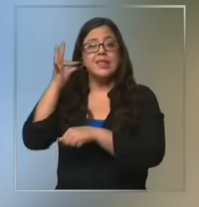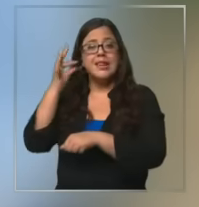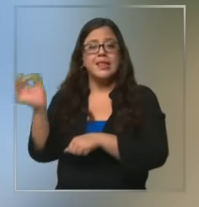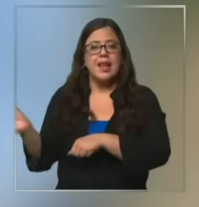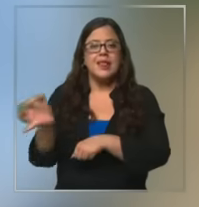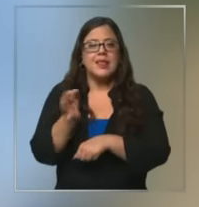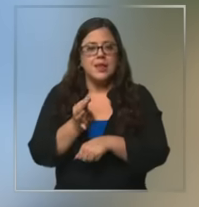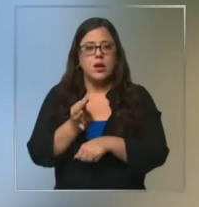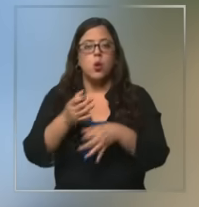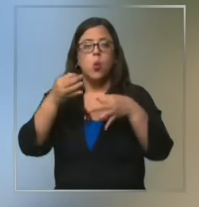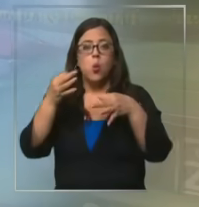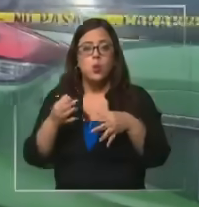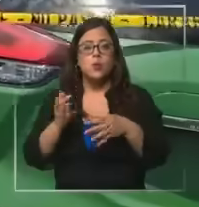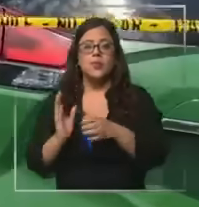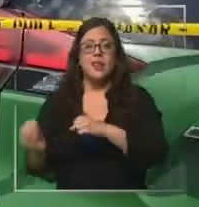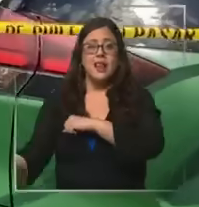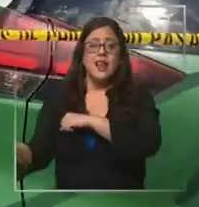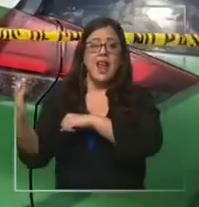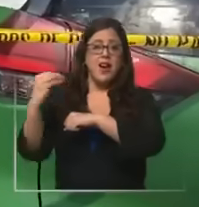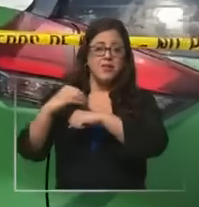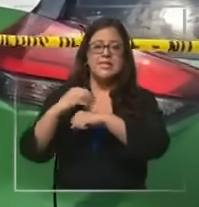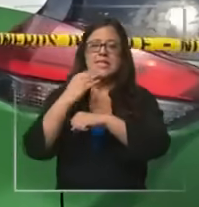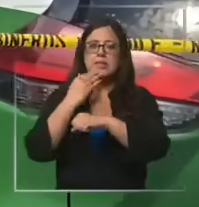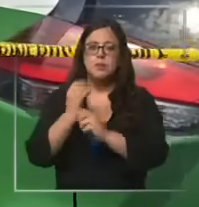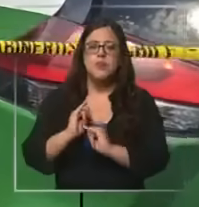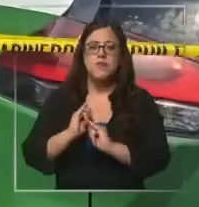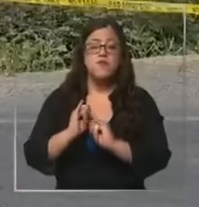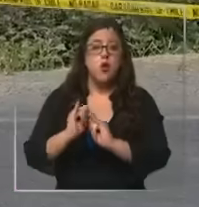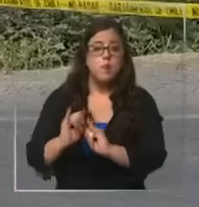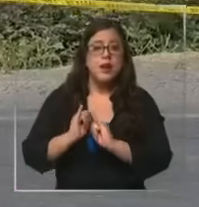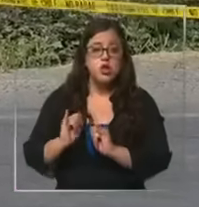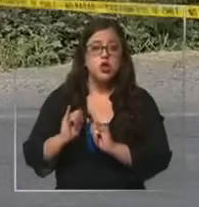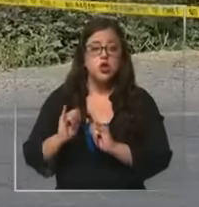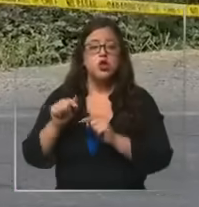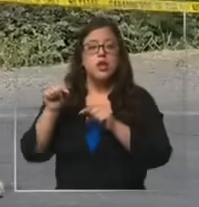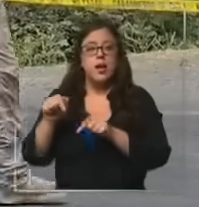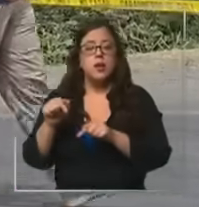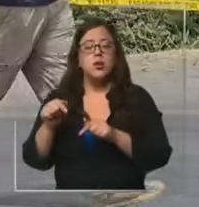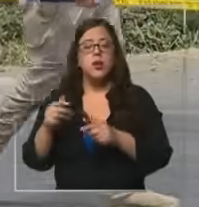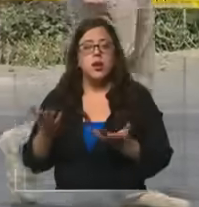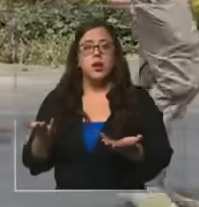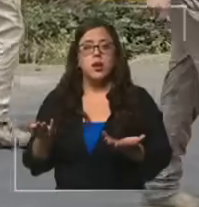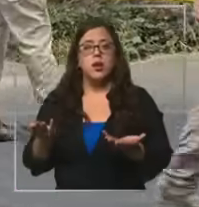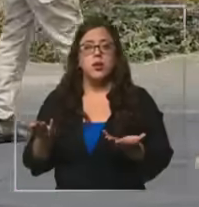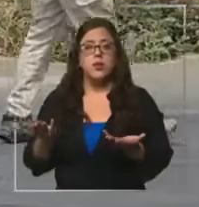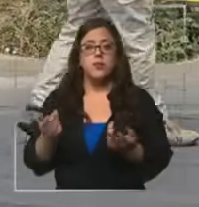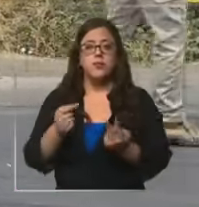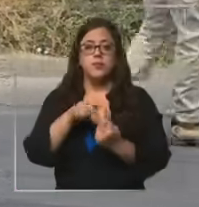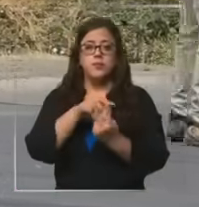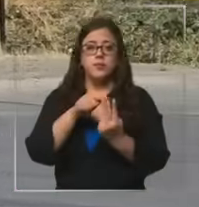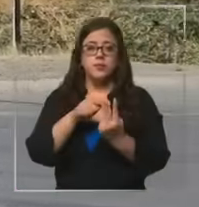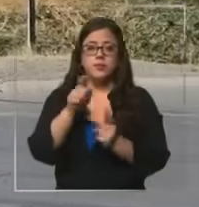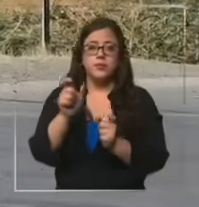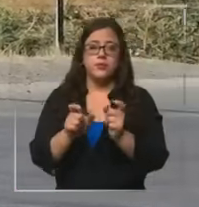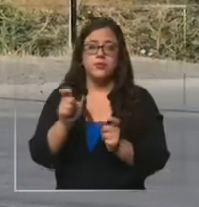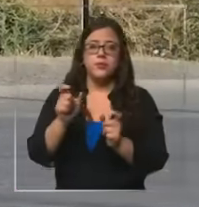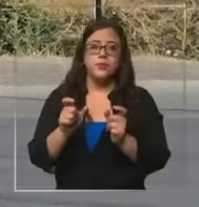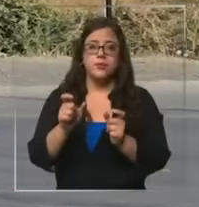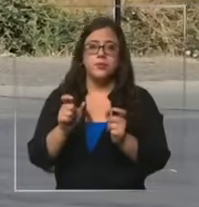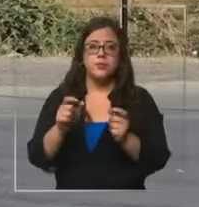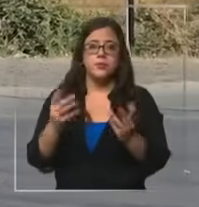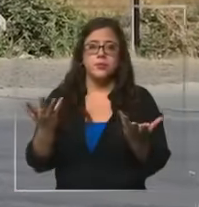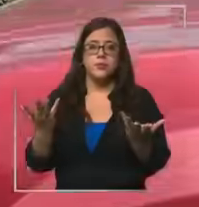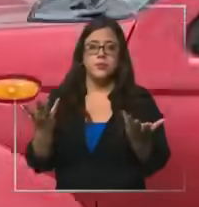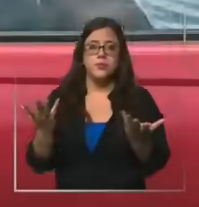que al momento en que le avisan y les informan respecto a esta situación, de inmediato les informan que estas personas habían sido